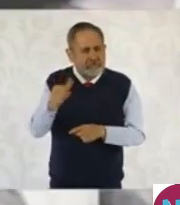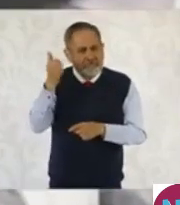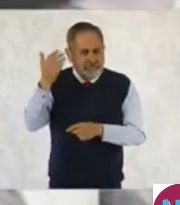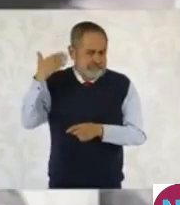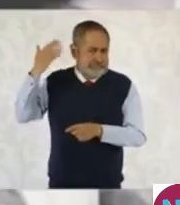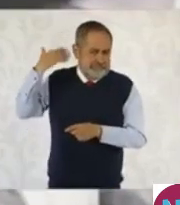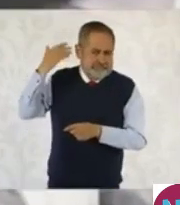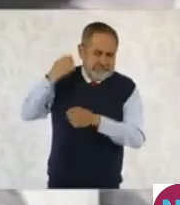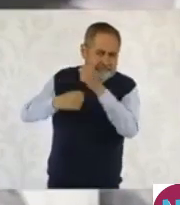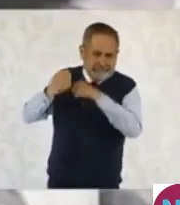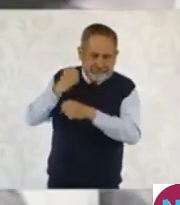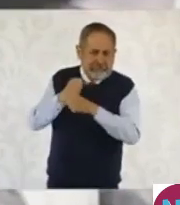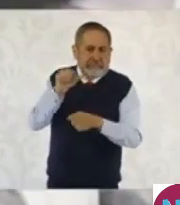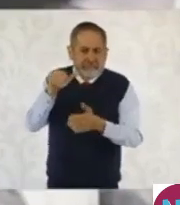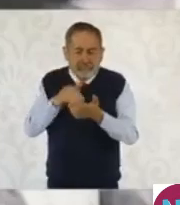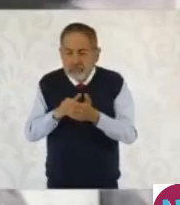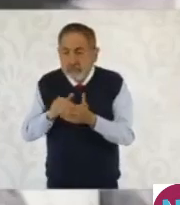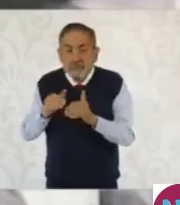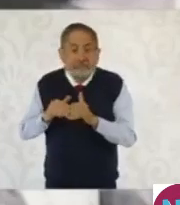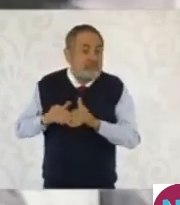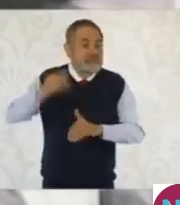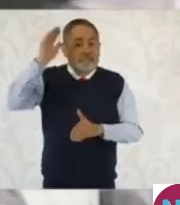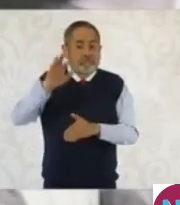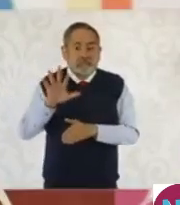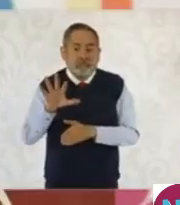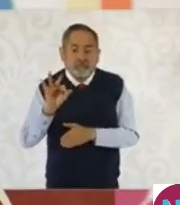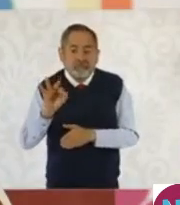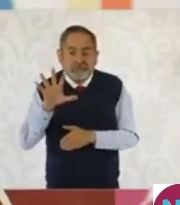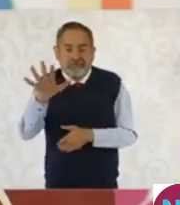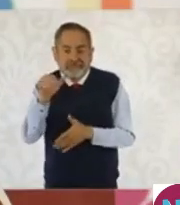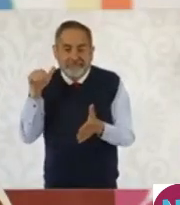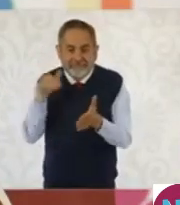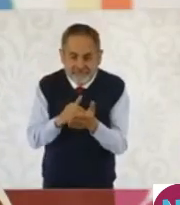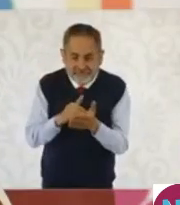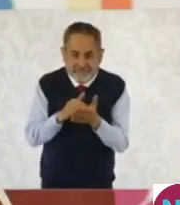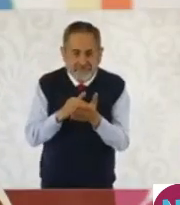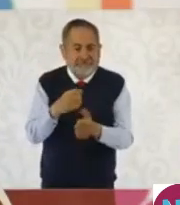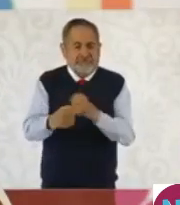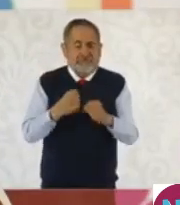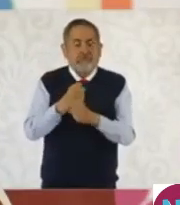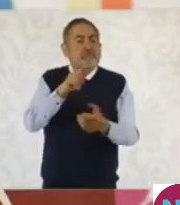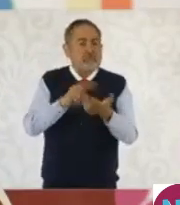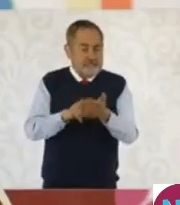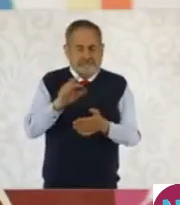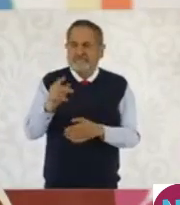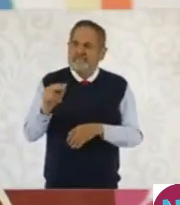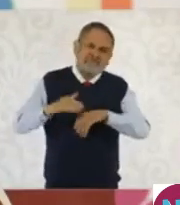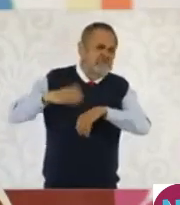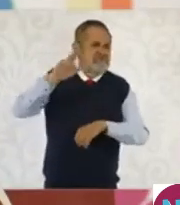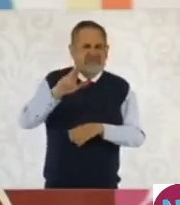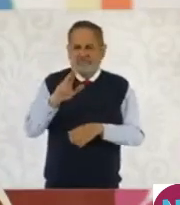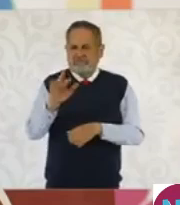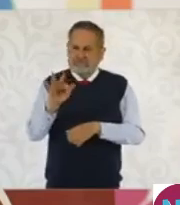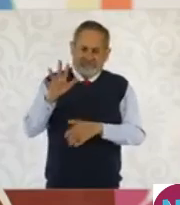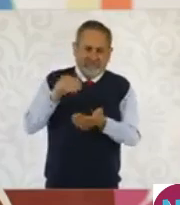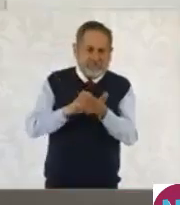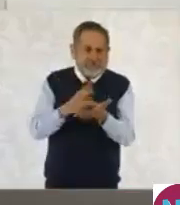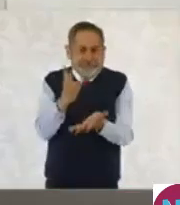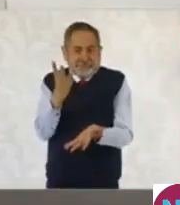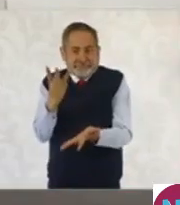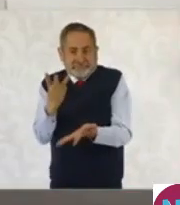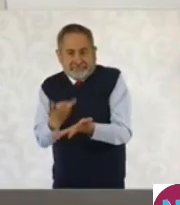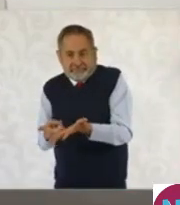hacía anualmente en la montaña, a más de 45,000 en el 2025. Como pueden ver, vamos a